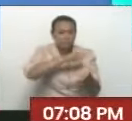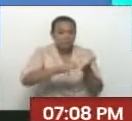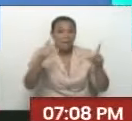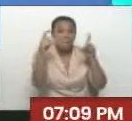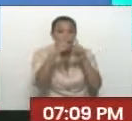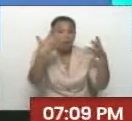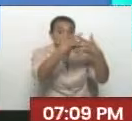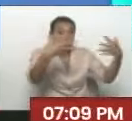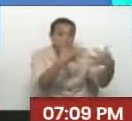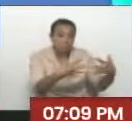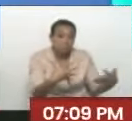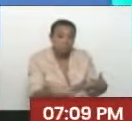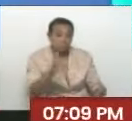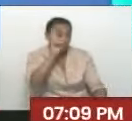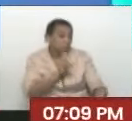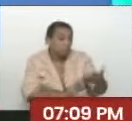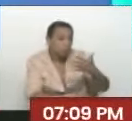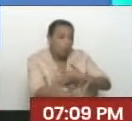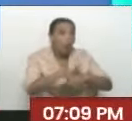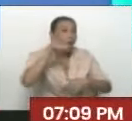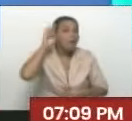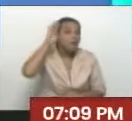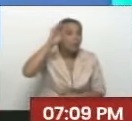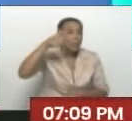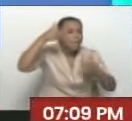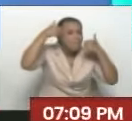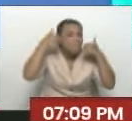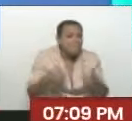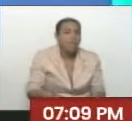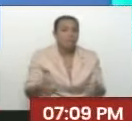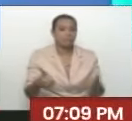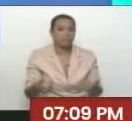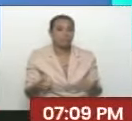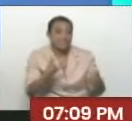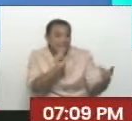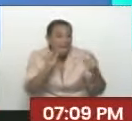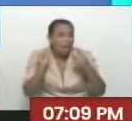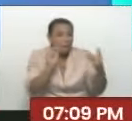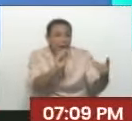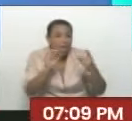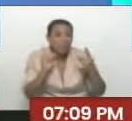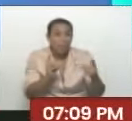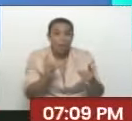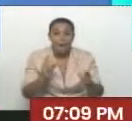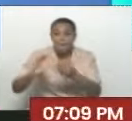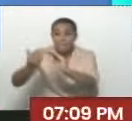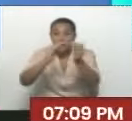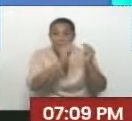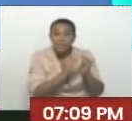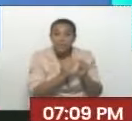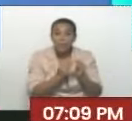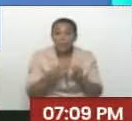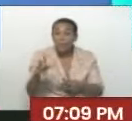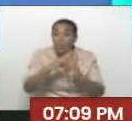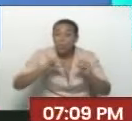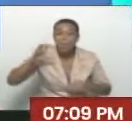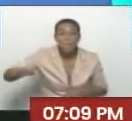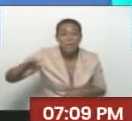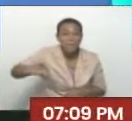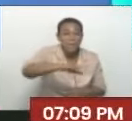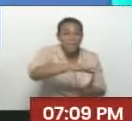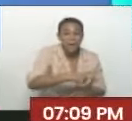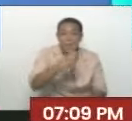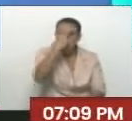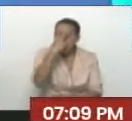redactadas, bien visualizadas, que hayan sido debatidas por el colectivo nacional, por todos los sectores